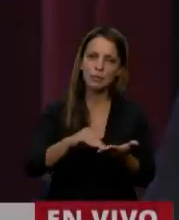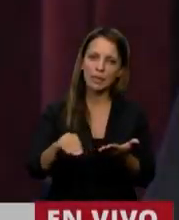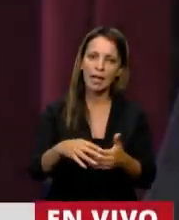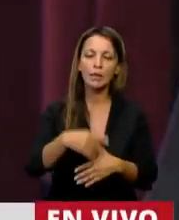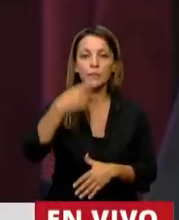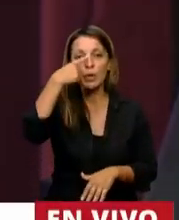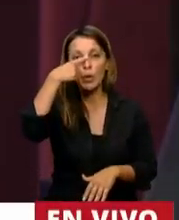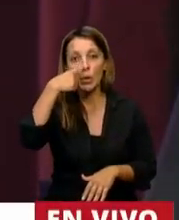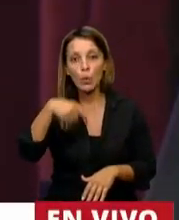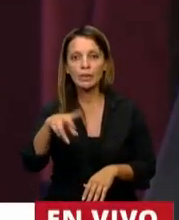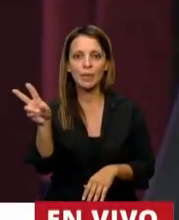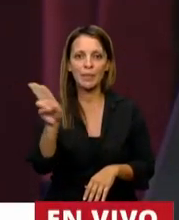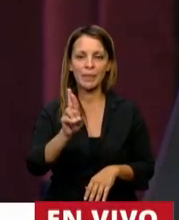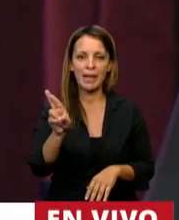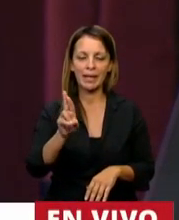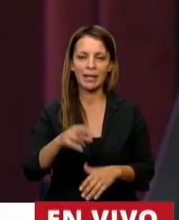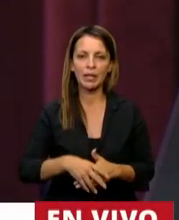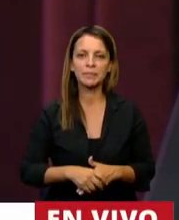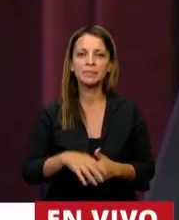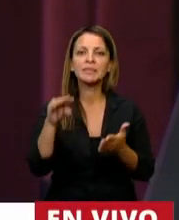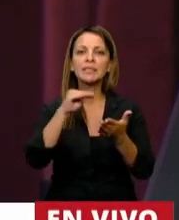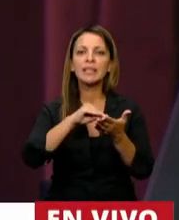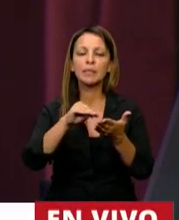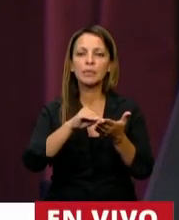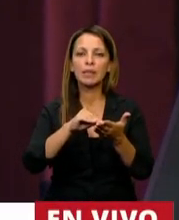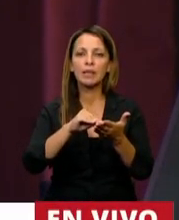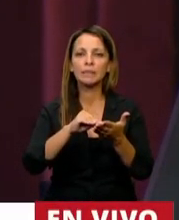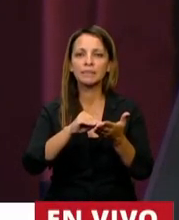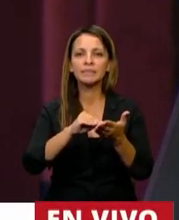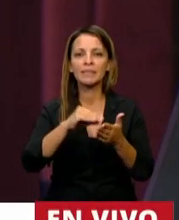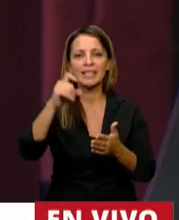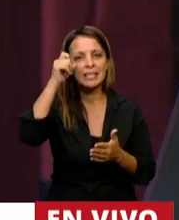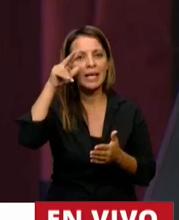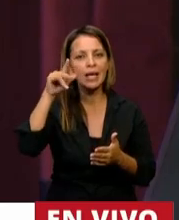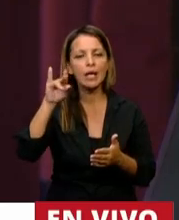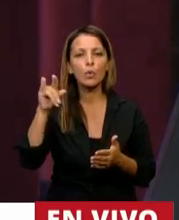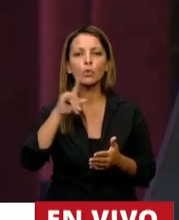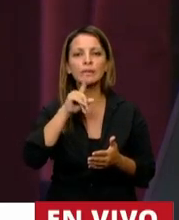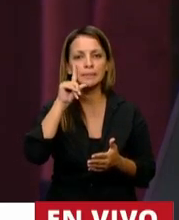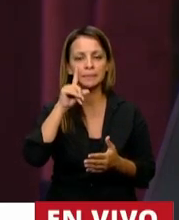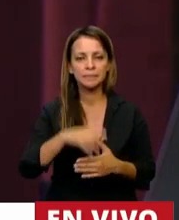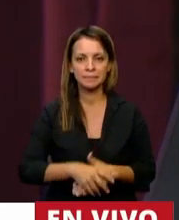Para la última cuestión de privilegio, la diputada Gabriela Cerruti.